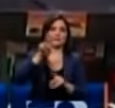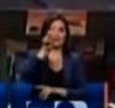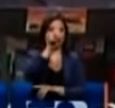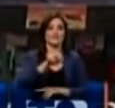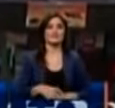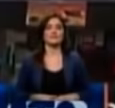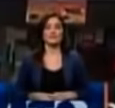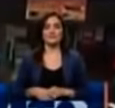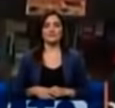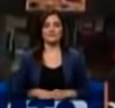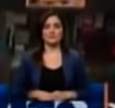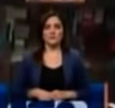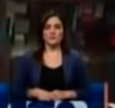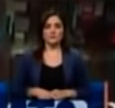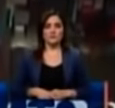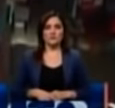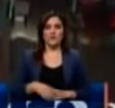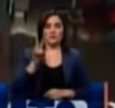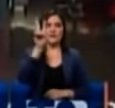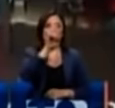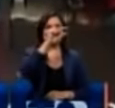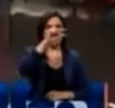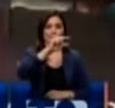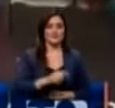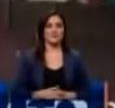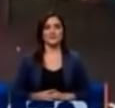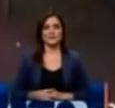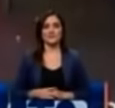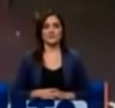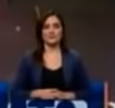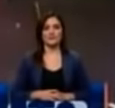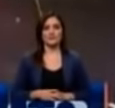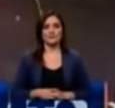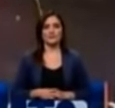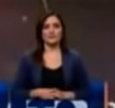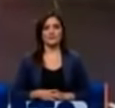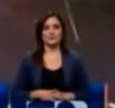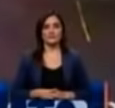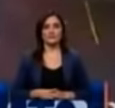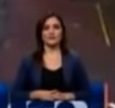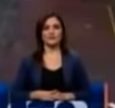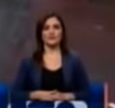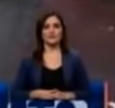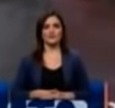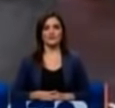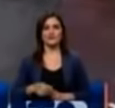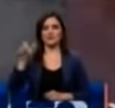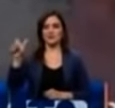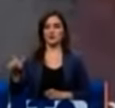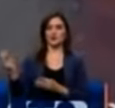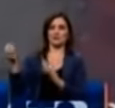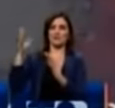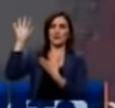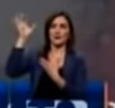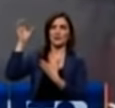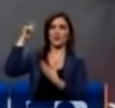¿La mínima 21 o la máxima? 22. 22 grados centígrados. Nuestro meteorólogo se volvió un poquito loco el día de hoy,